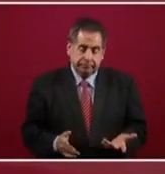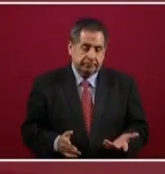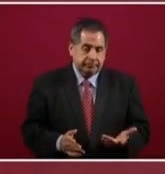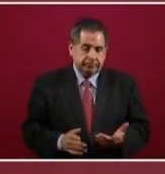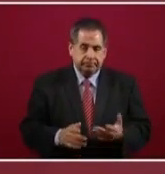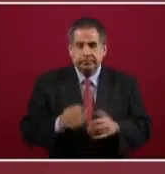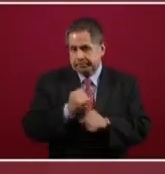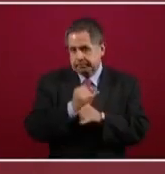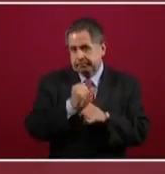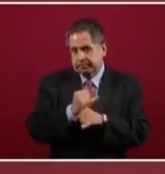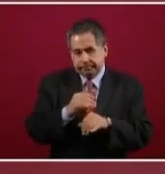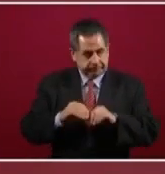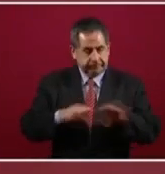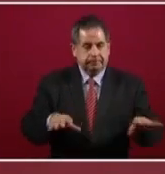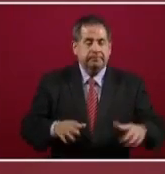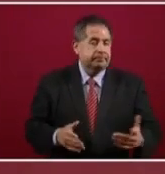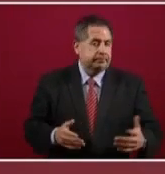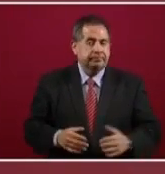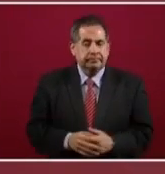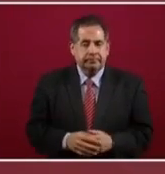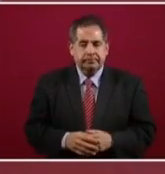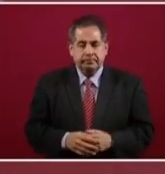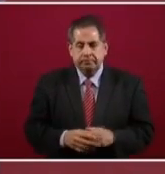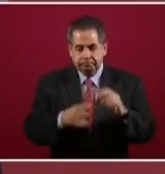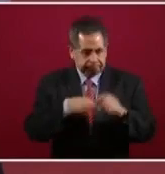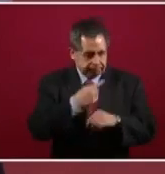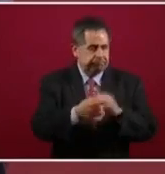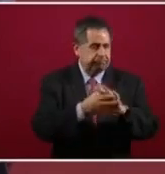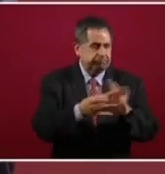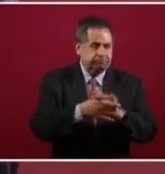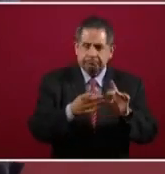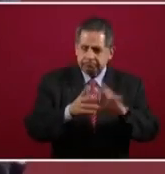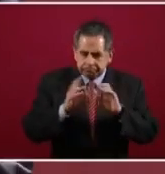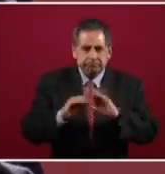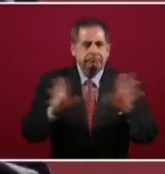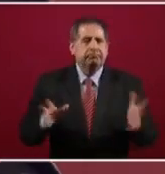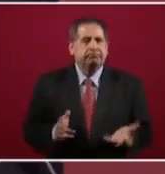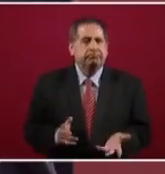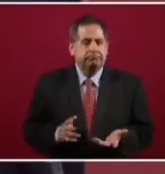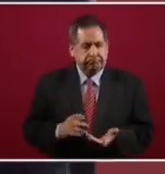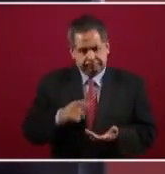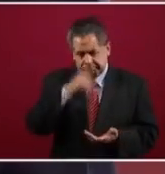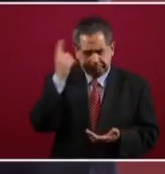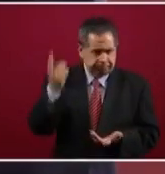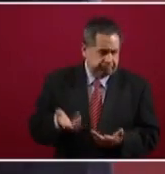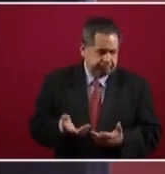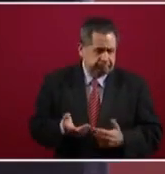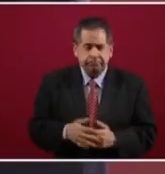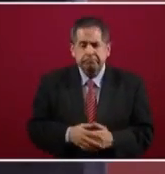en redes y se aclara y se tiene además